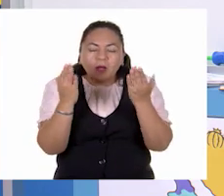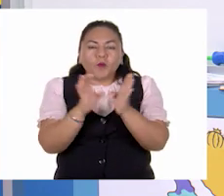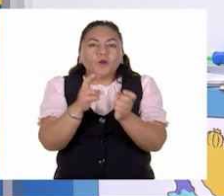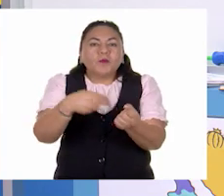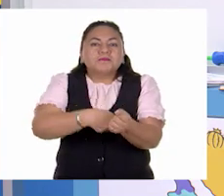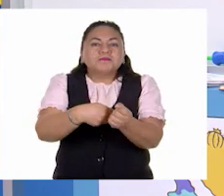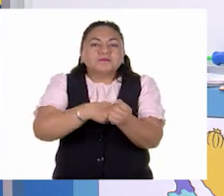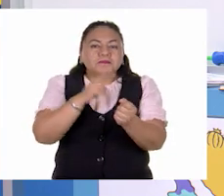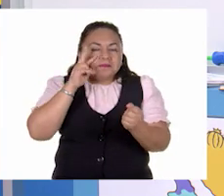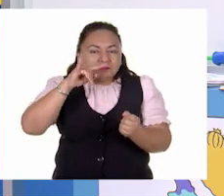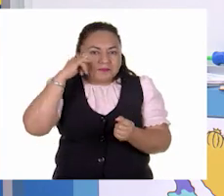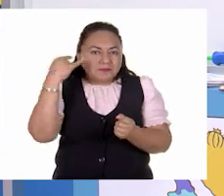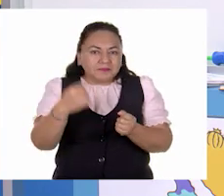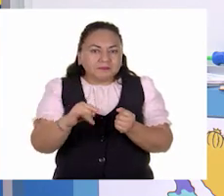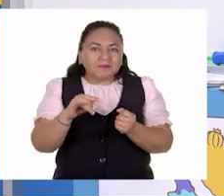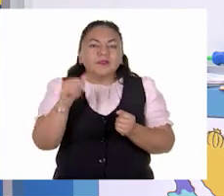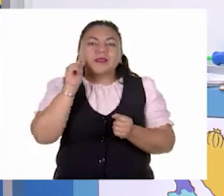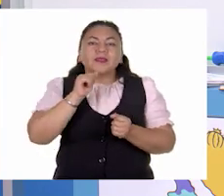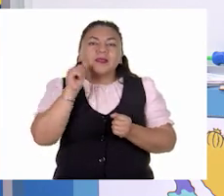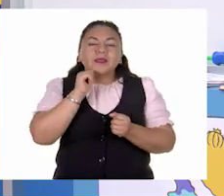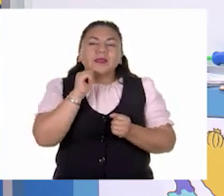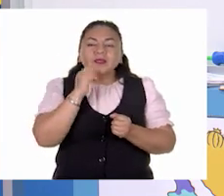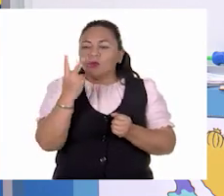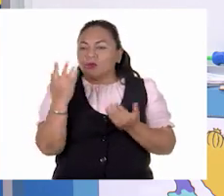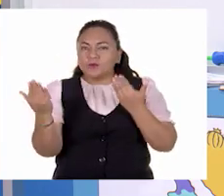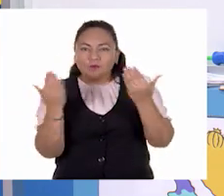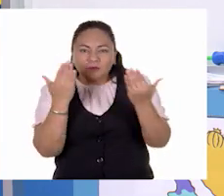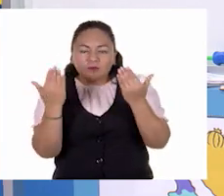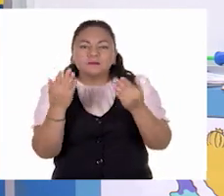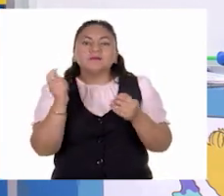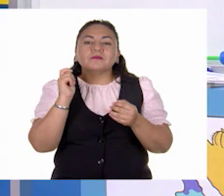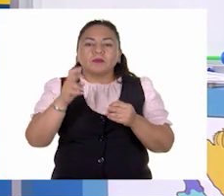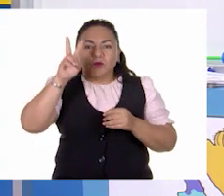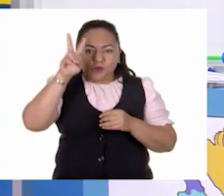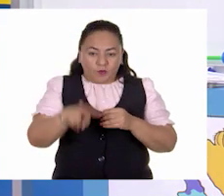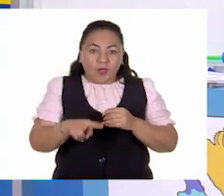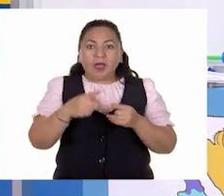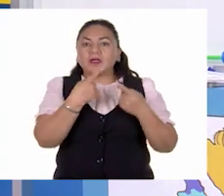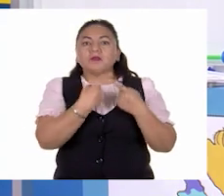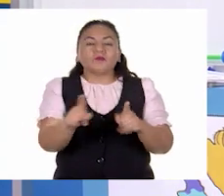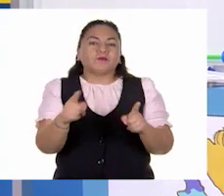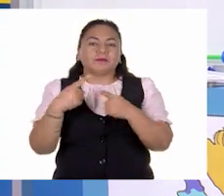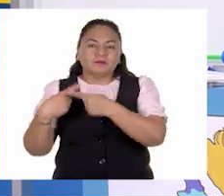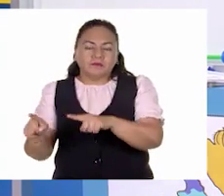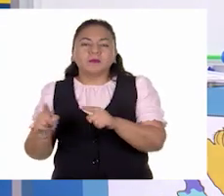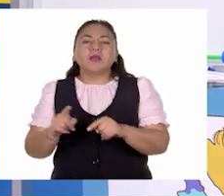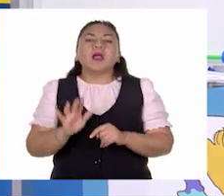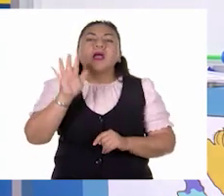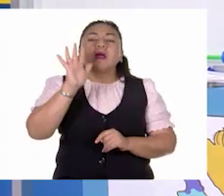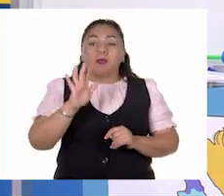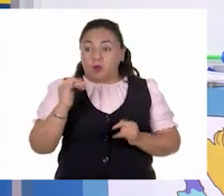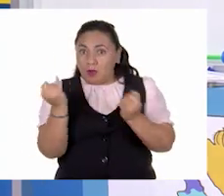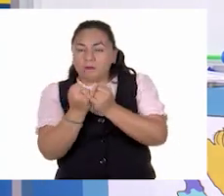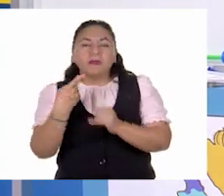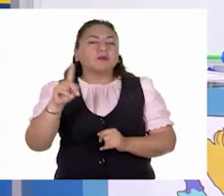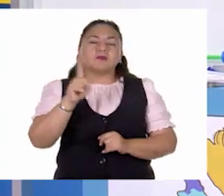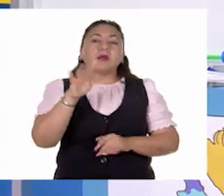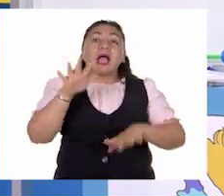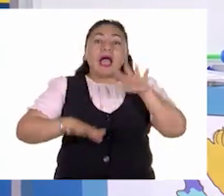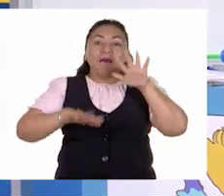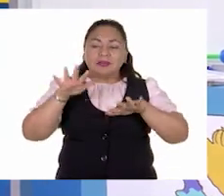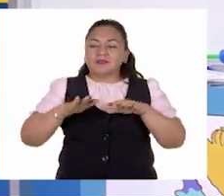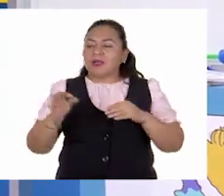escondida en la que casi siempre aparecen dos elementos que son de realidades distintas, como si fueran lo mismo. A veces